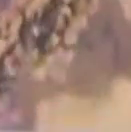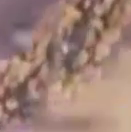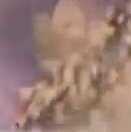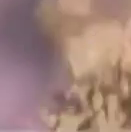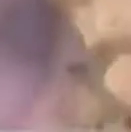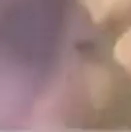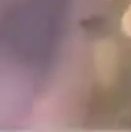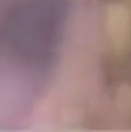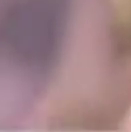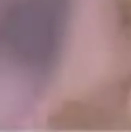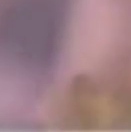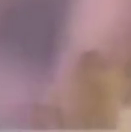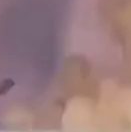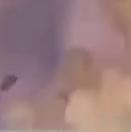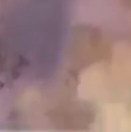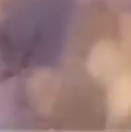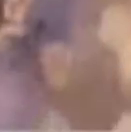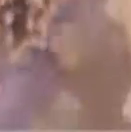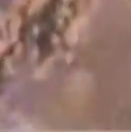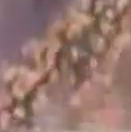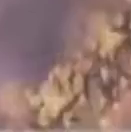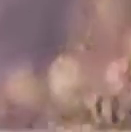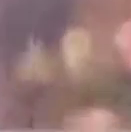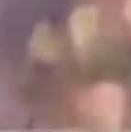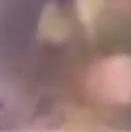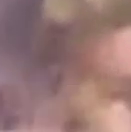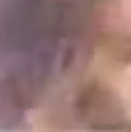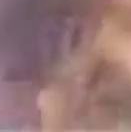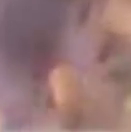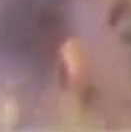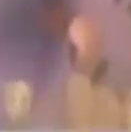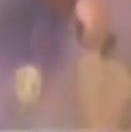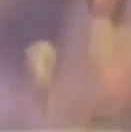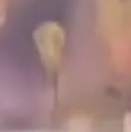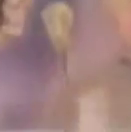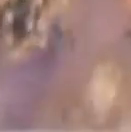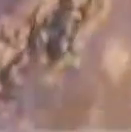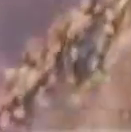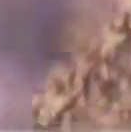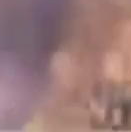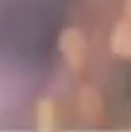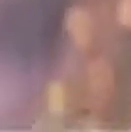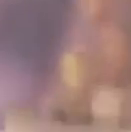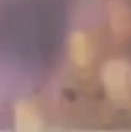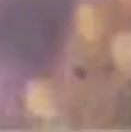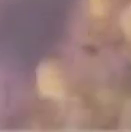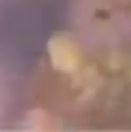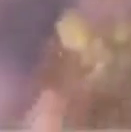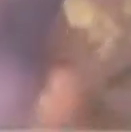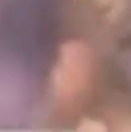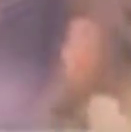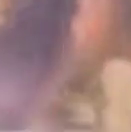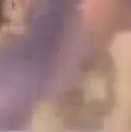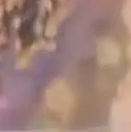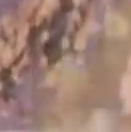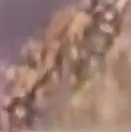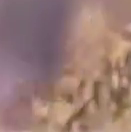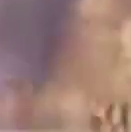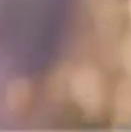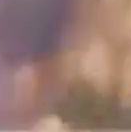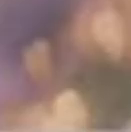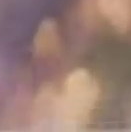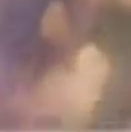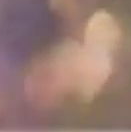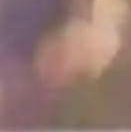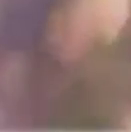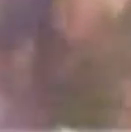te entrego en esta canción las palabras de mi corazón.